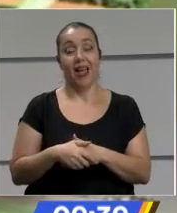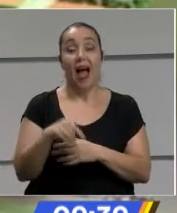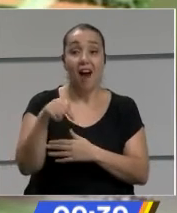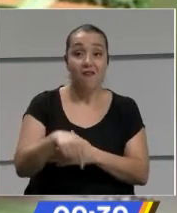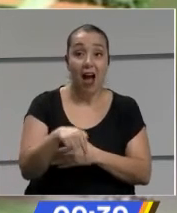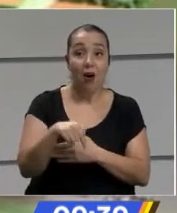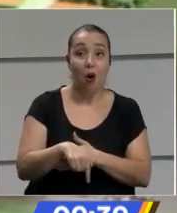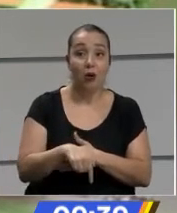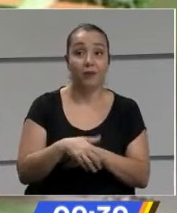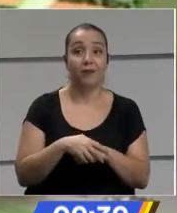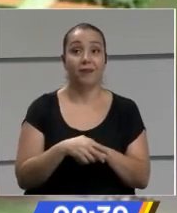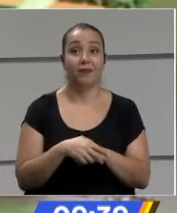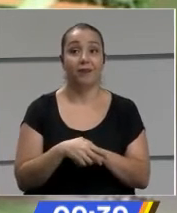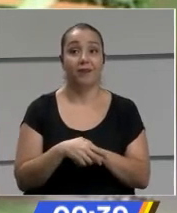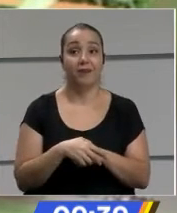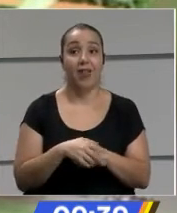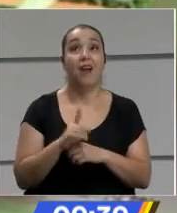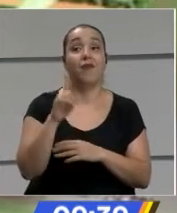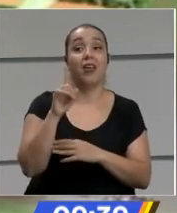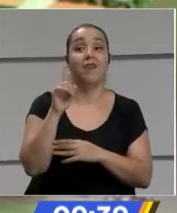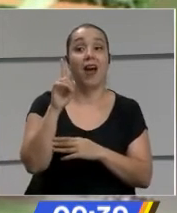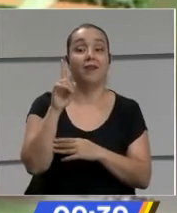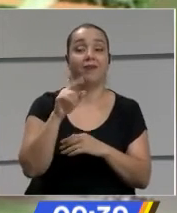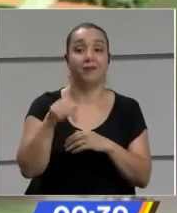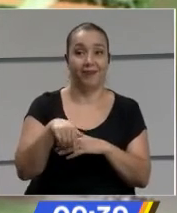abajo, arriba,